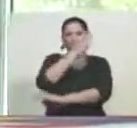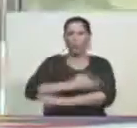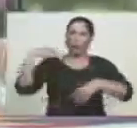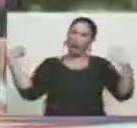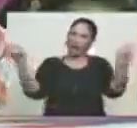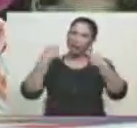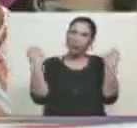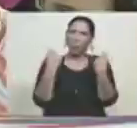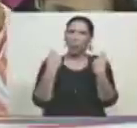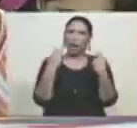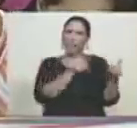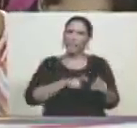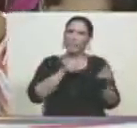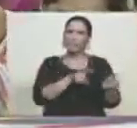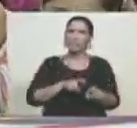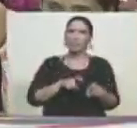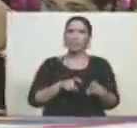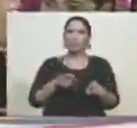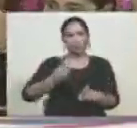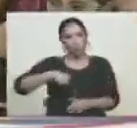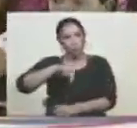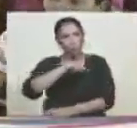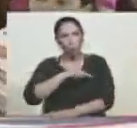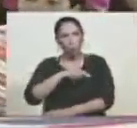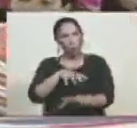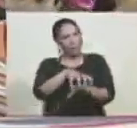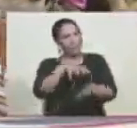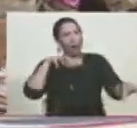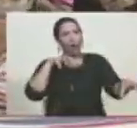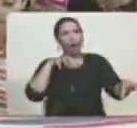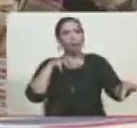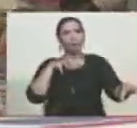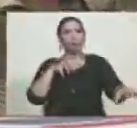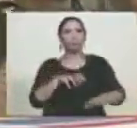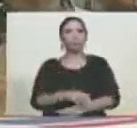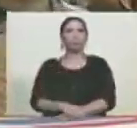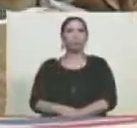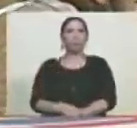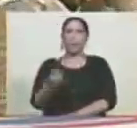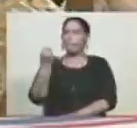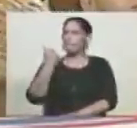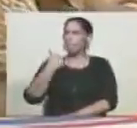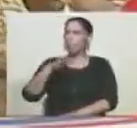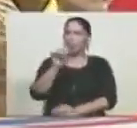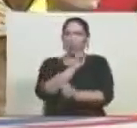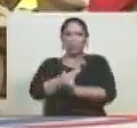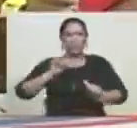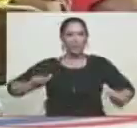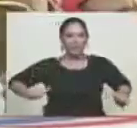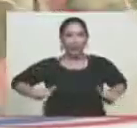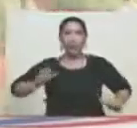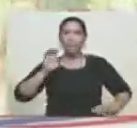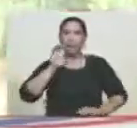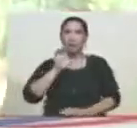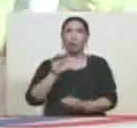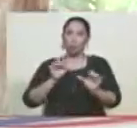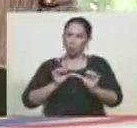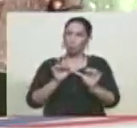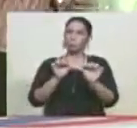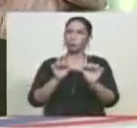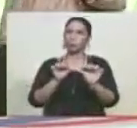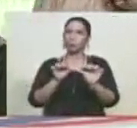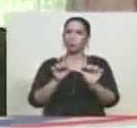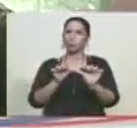popular. Somos los máximos. Hay muchos militares patriotas,